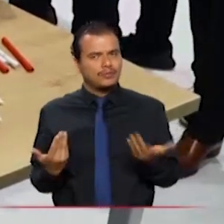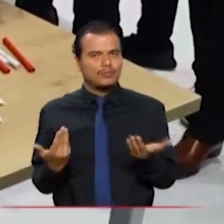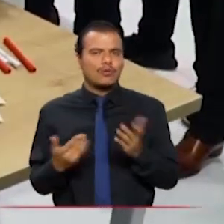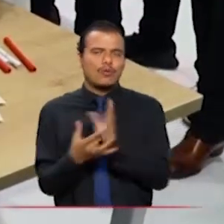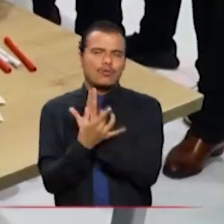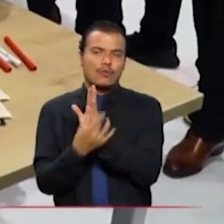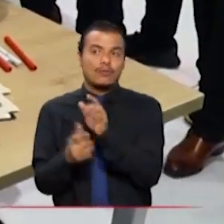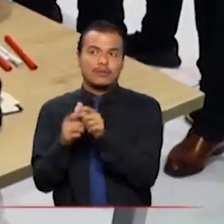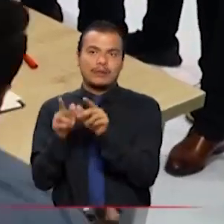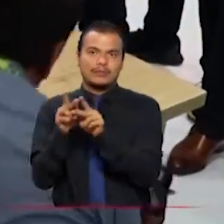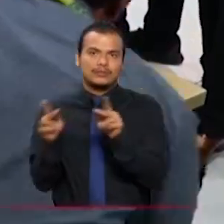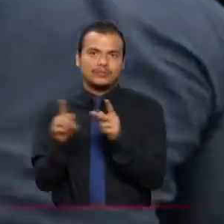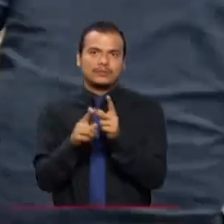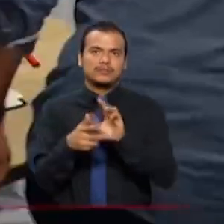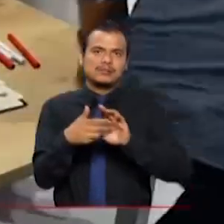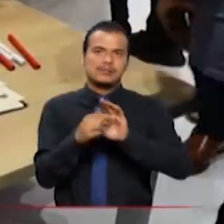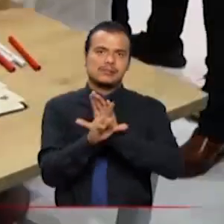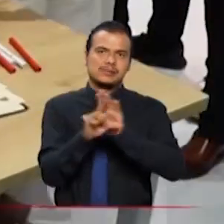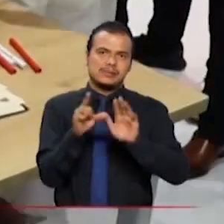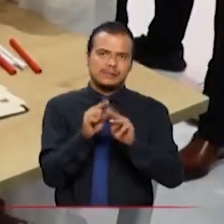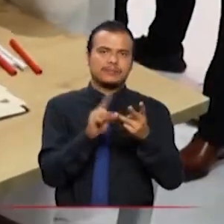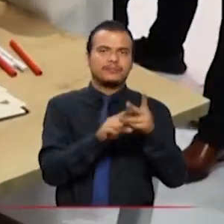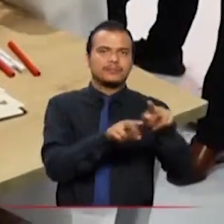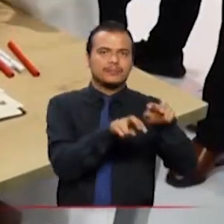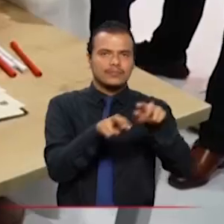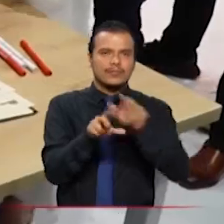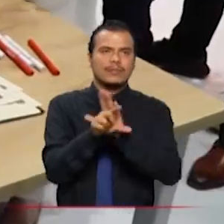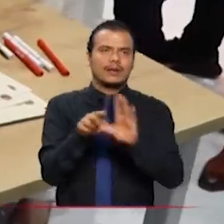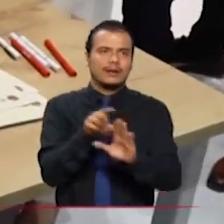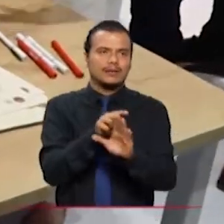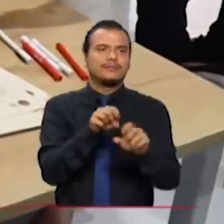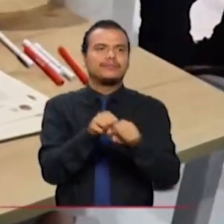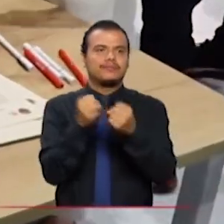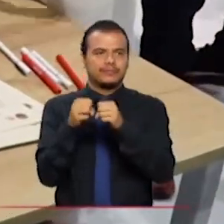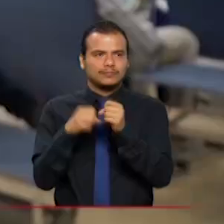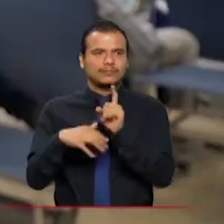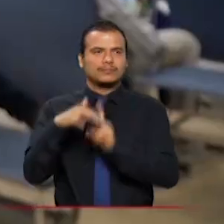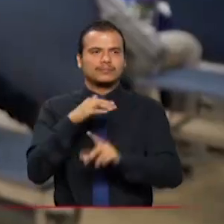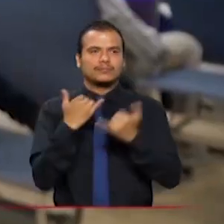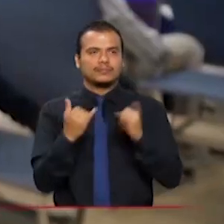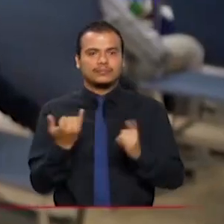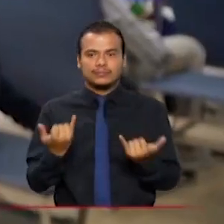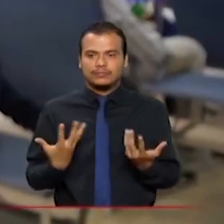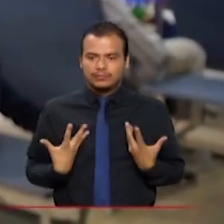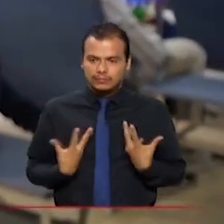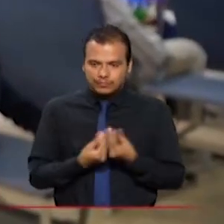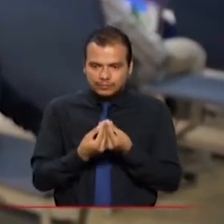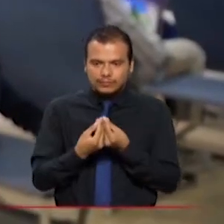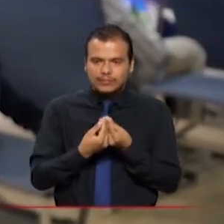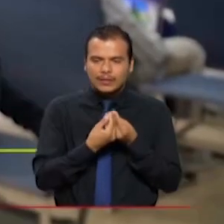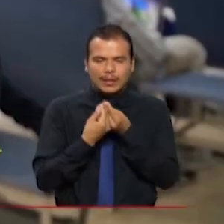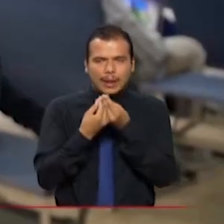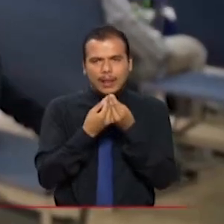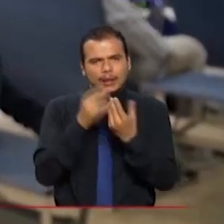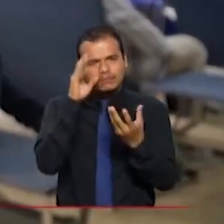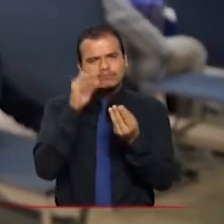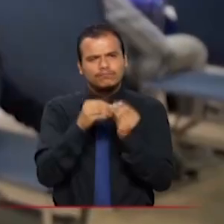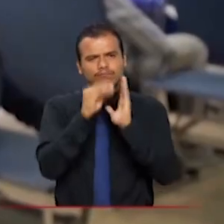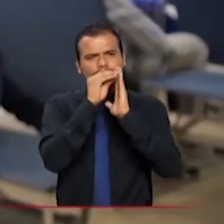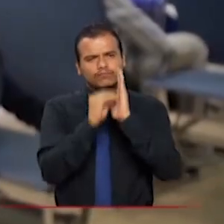de todo un trabajo que se ha venido realizando para poder hacer un manifiesto Y este manifiesto tiene que ver con